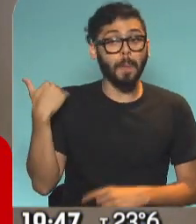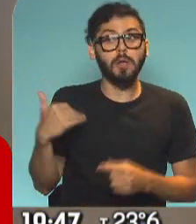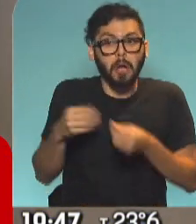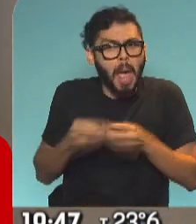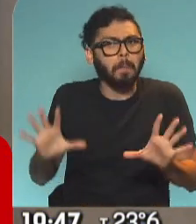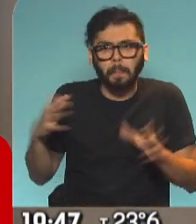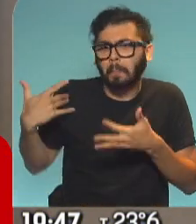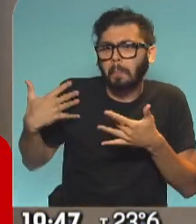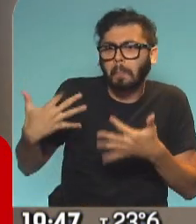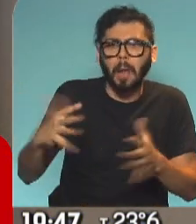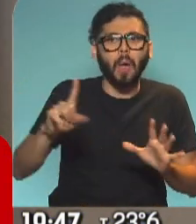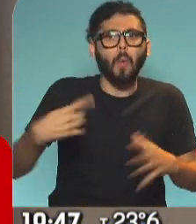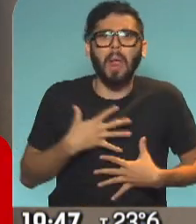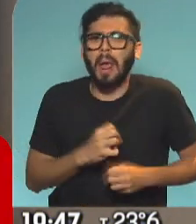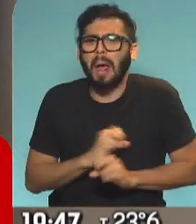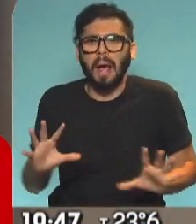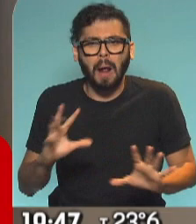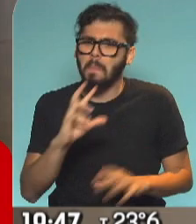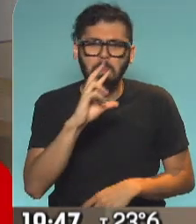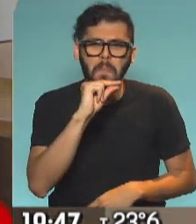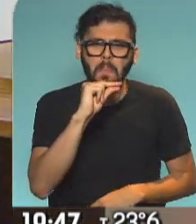haber habido efectos colaterales ninguno.